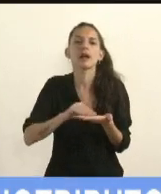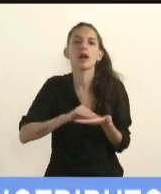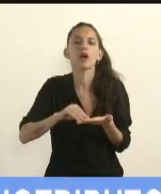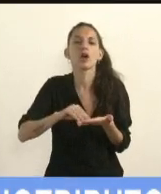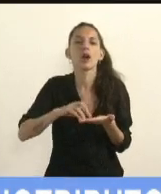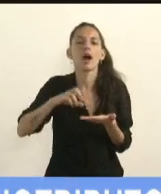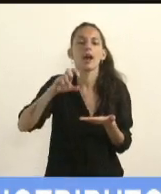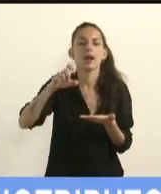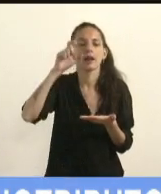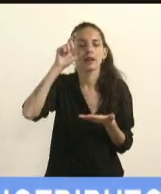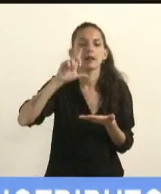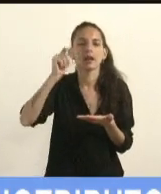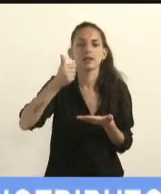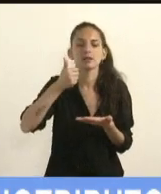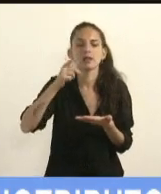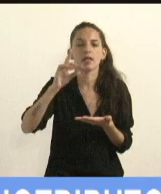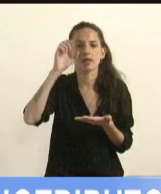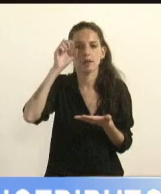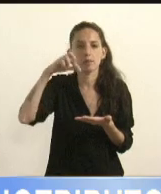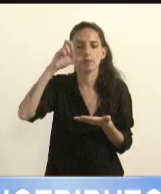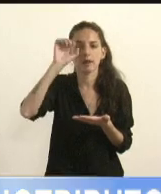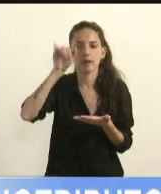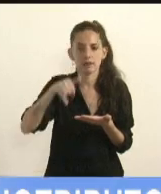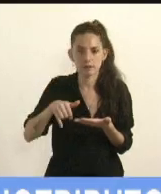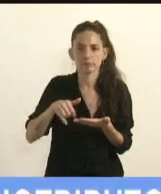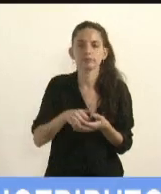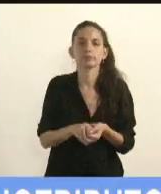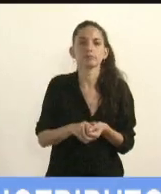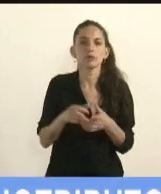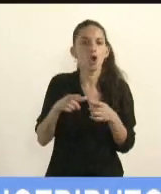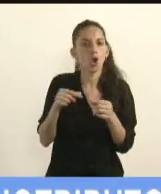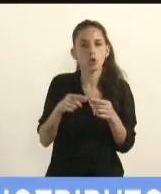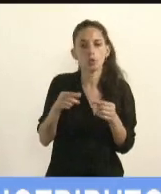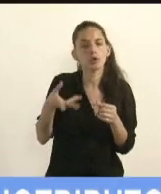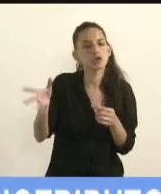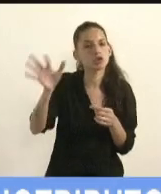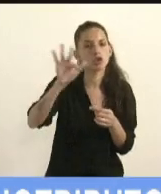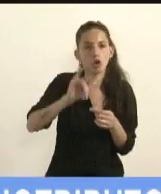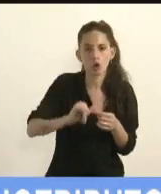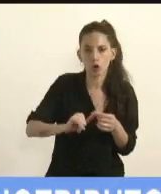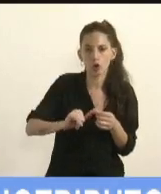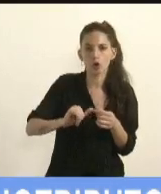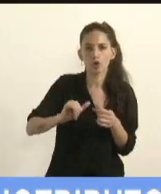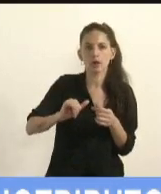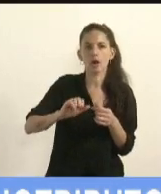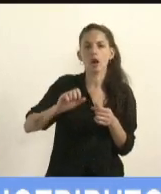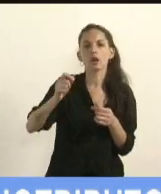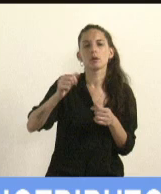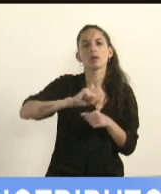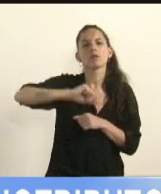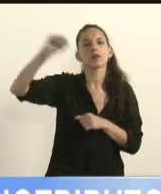con nuevas cifras que nos sorprenden todos los días. Con una inflación retenida ahora porque le han puesto